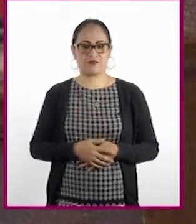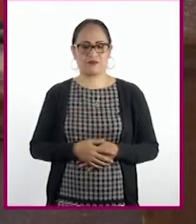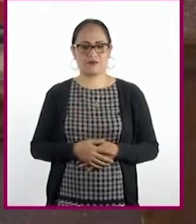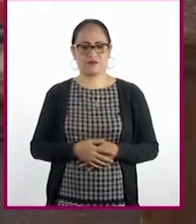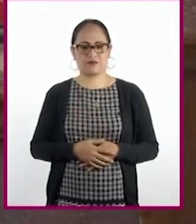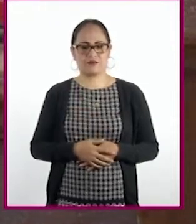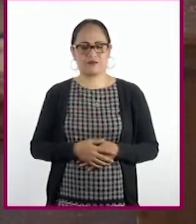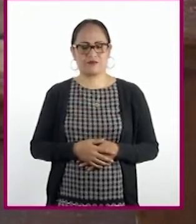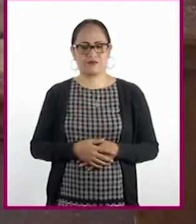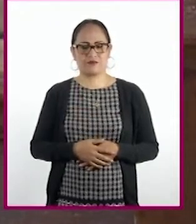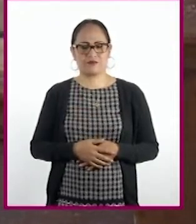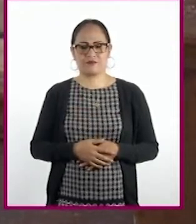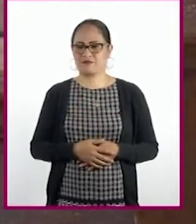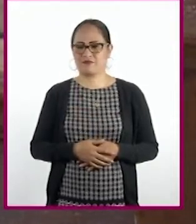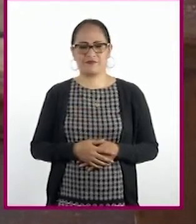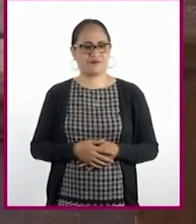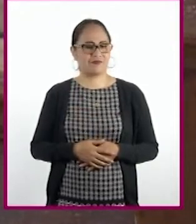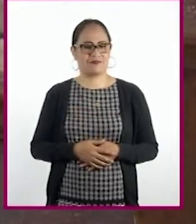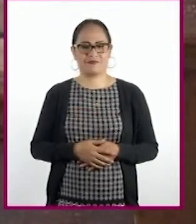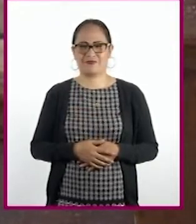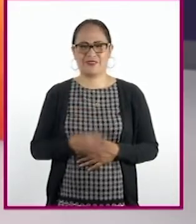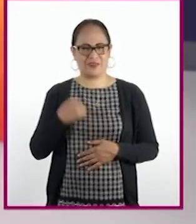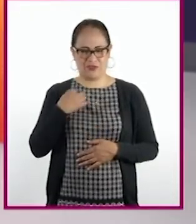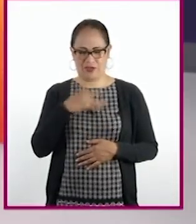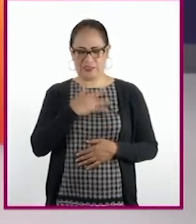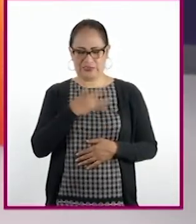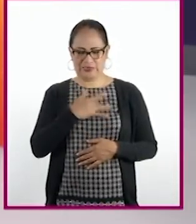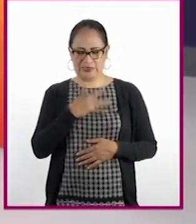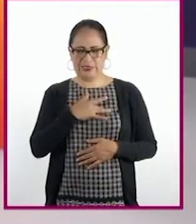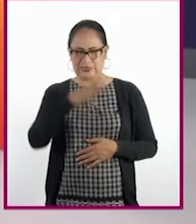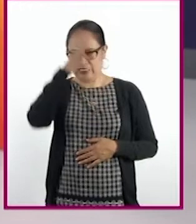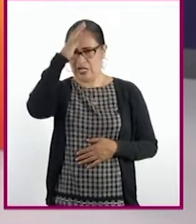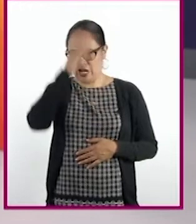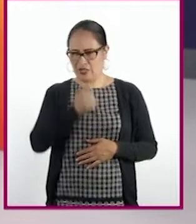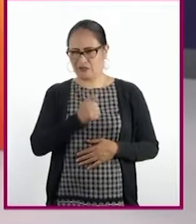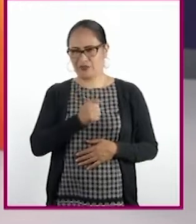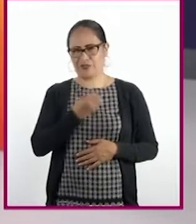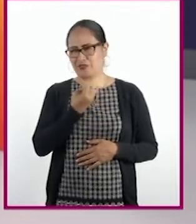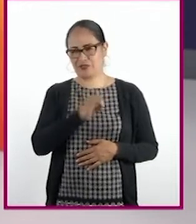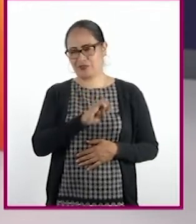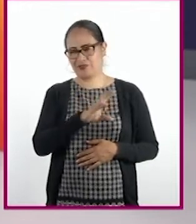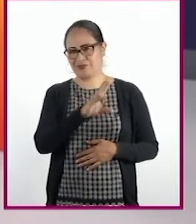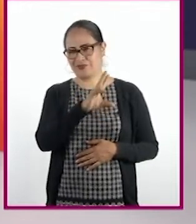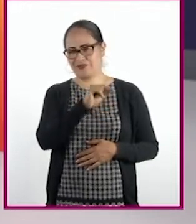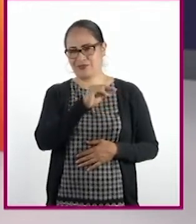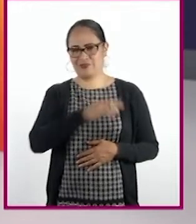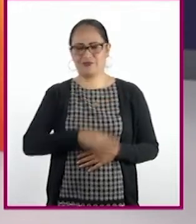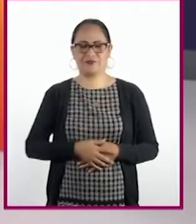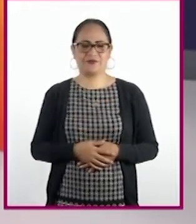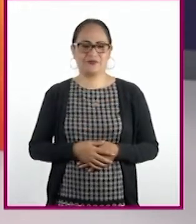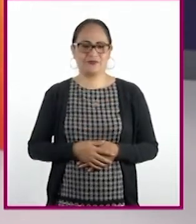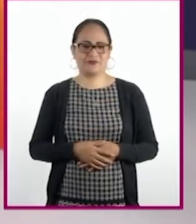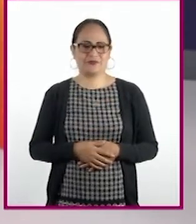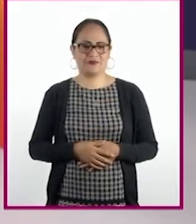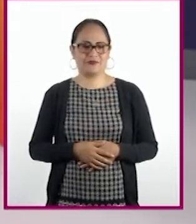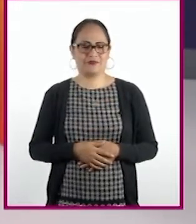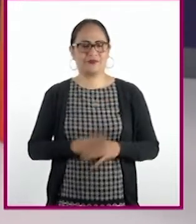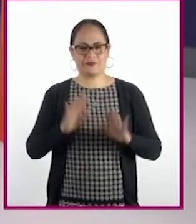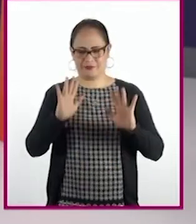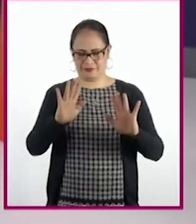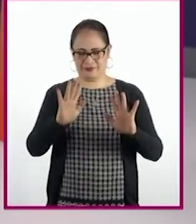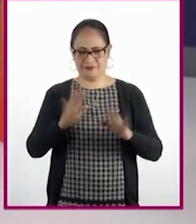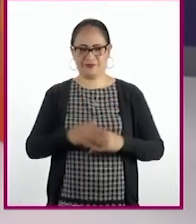acá. Yo tampoco estoy muy convencida, ¿eh? Bueno, bueno. Ya sé. Voy a dejar esto